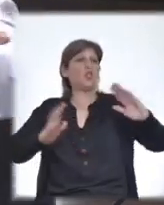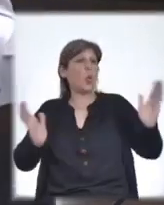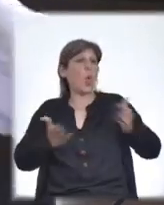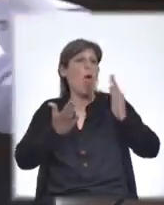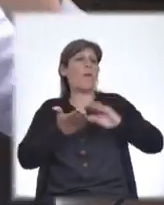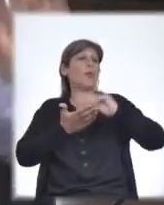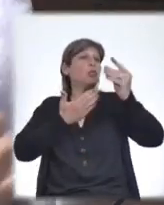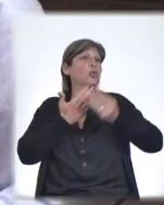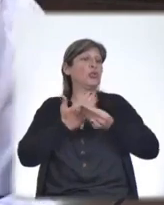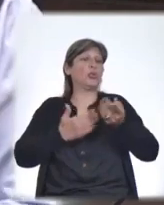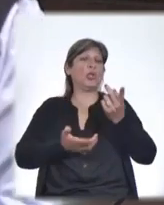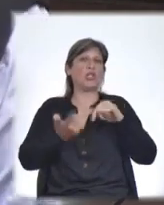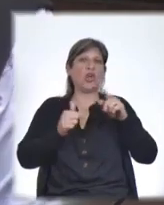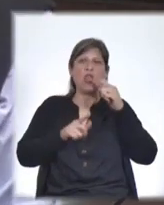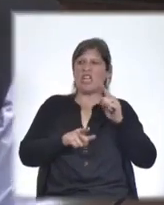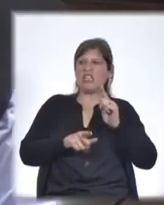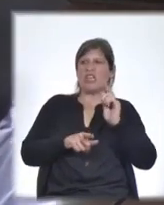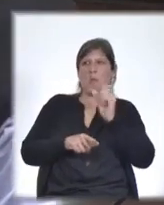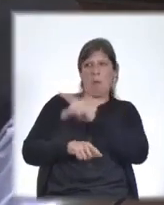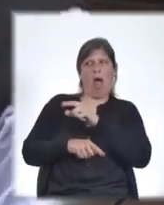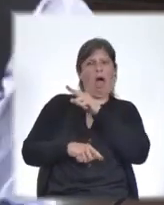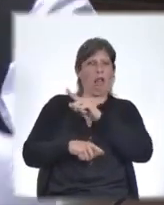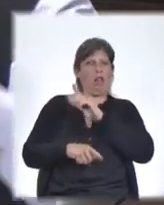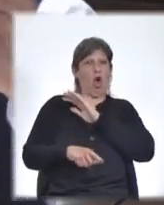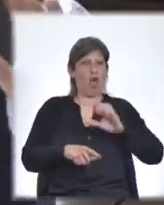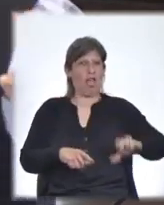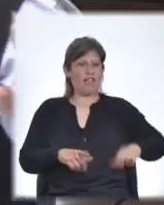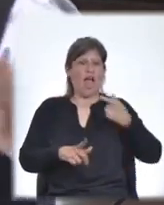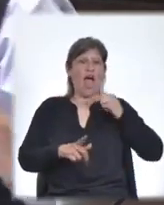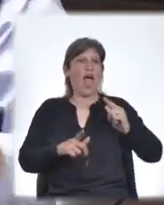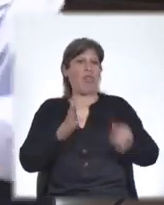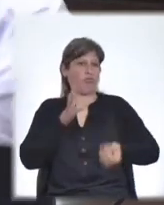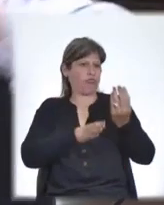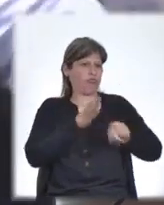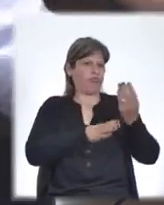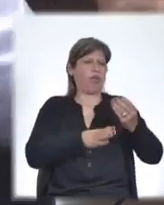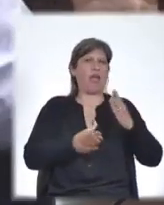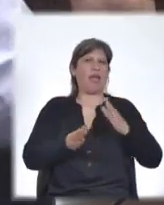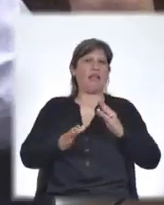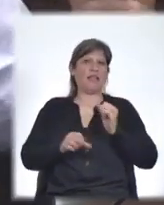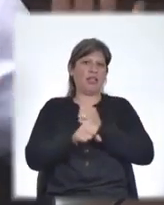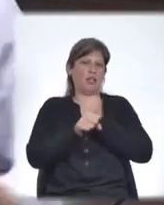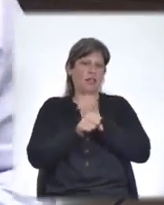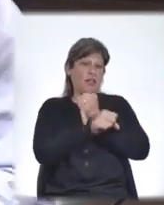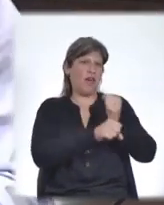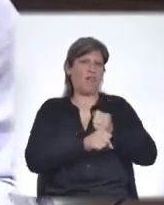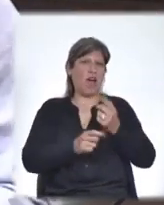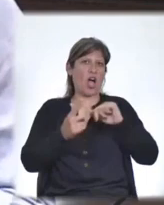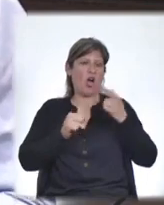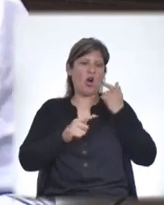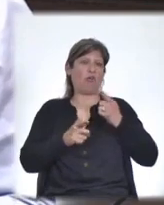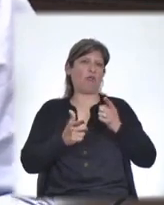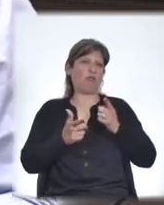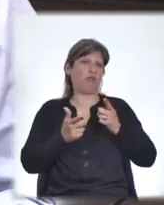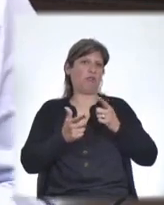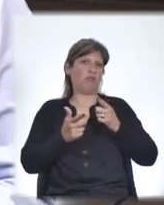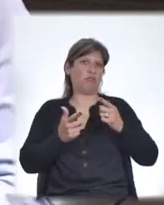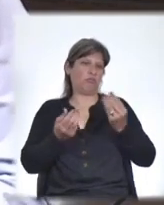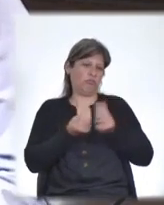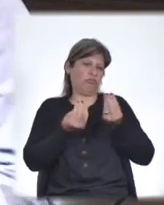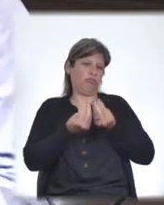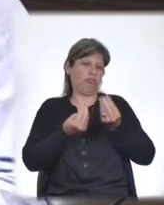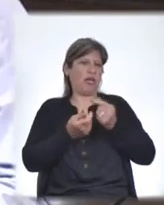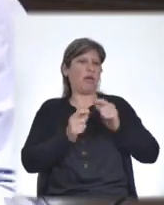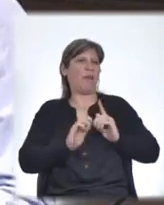la intromisión de ese malvado Estado, creado así empleo a gran escala, generando un río de ingresos que derramará espontáneamente y llegará a